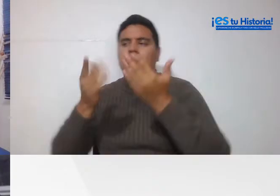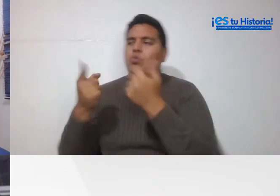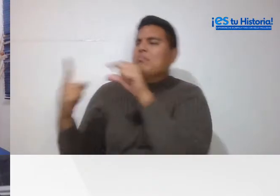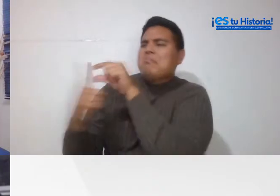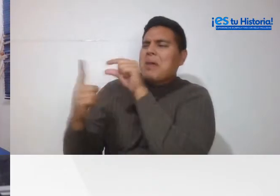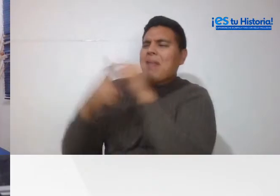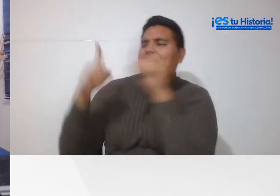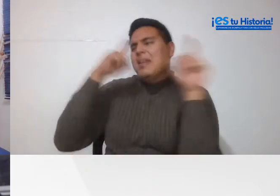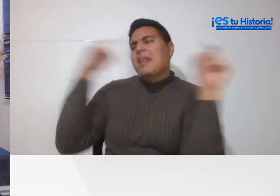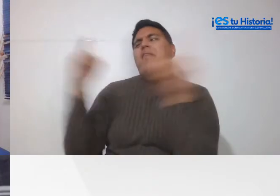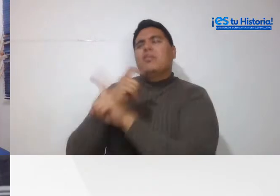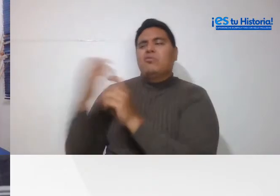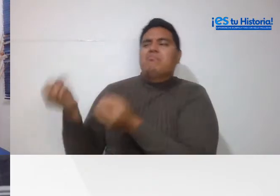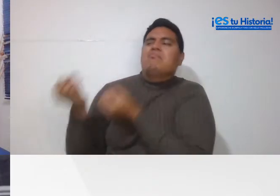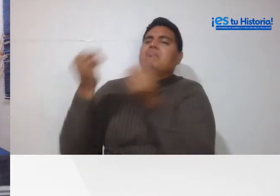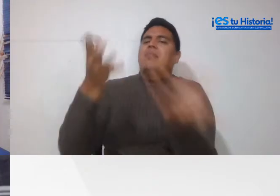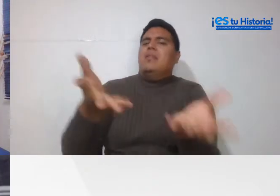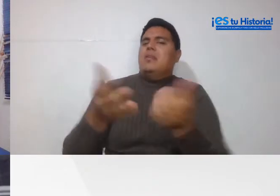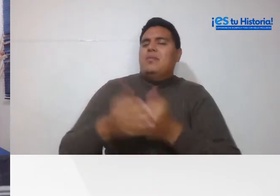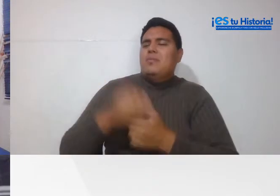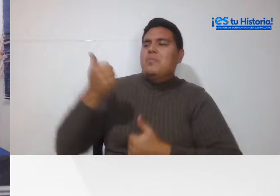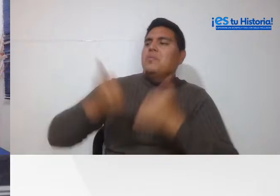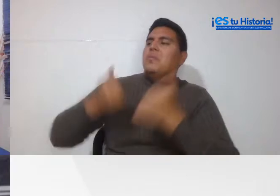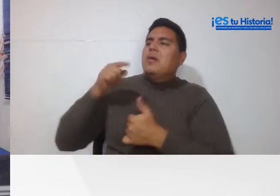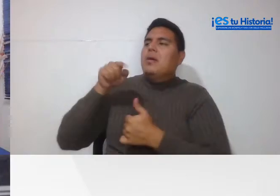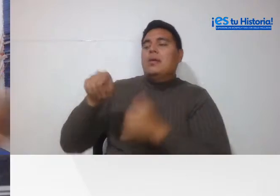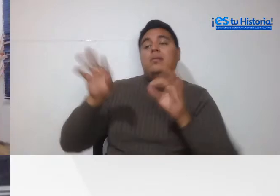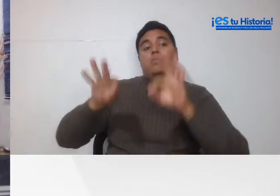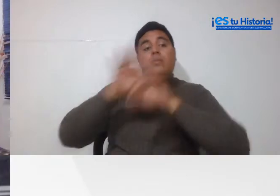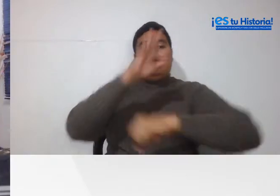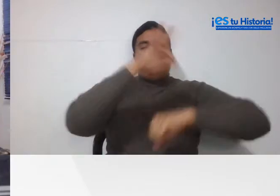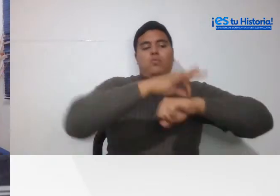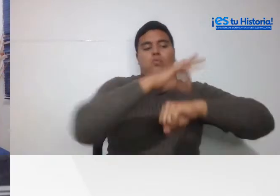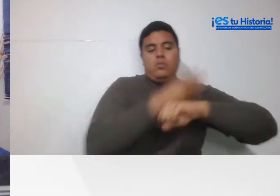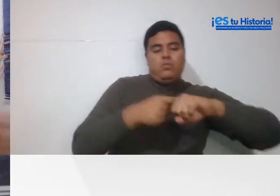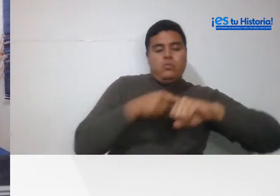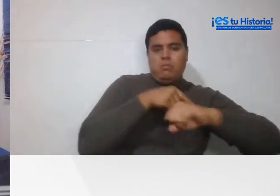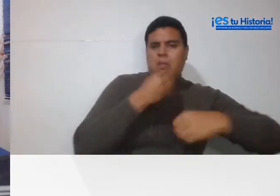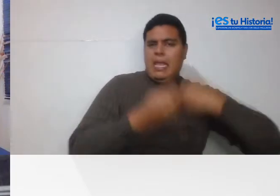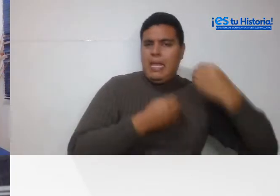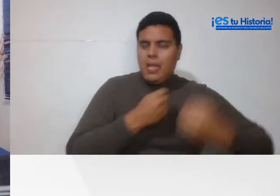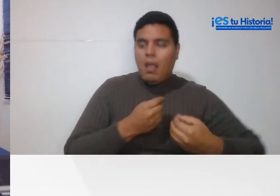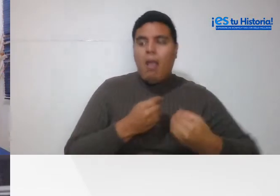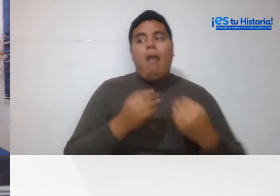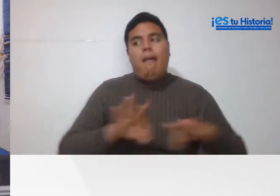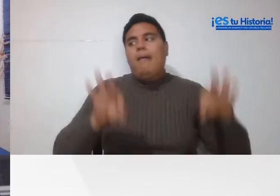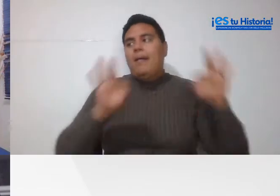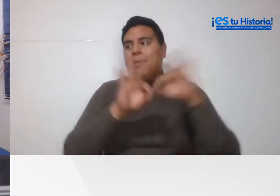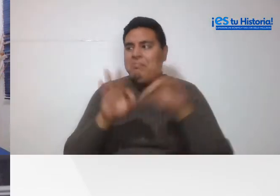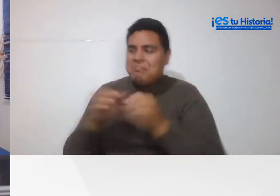para recalcar esa importancia de lo que desde la Fundación venimos haciendo, ¿no?